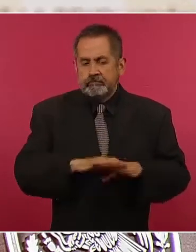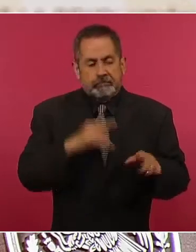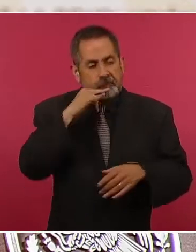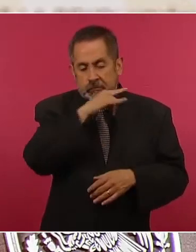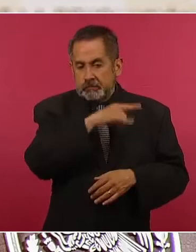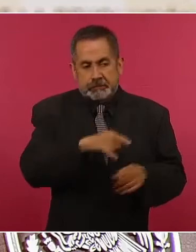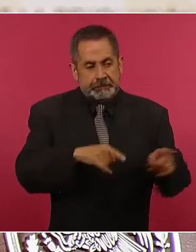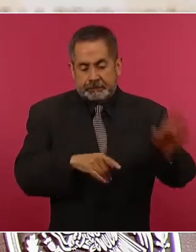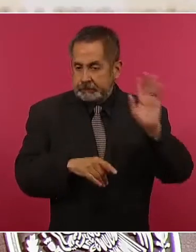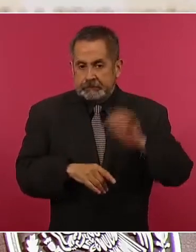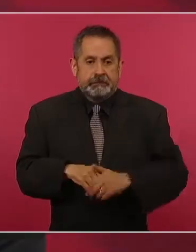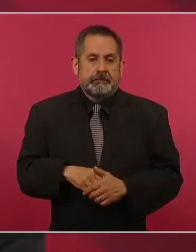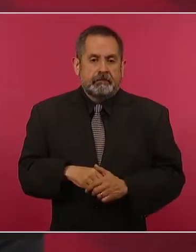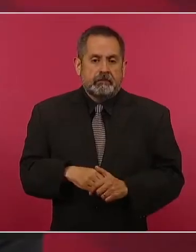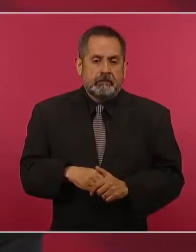hipócrita.